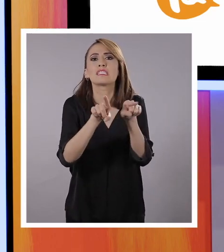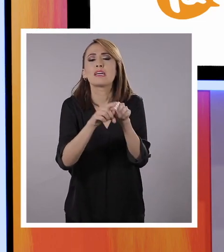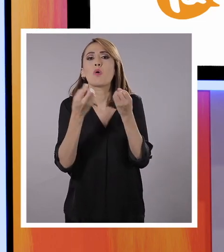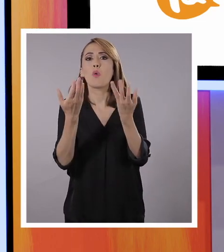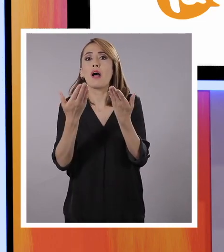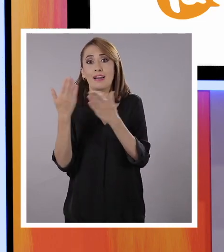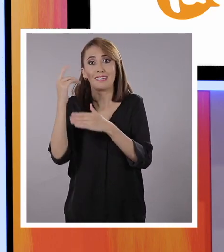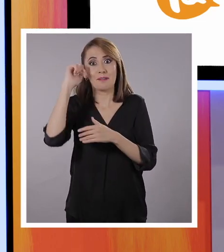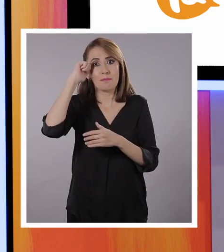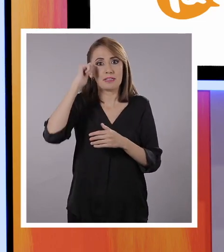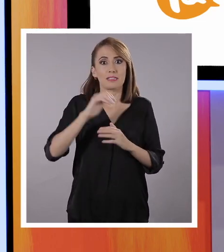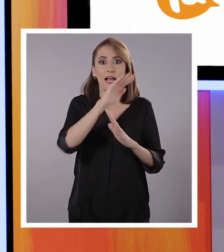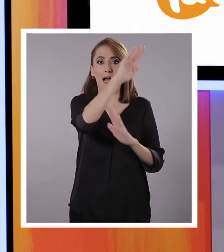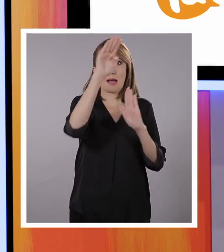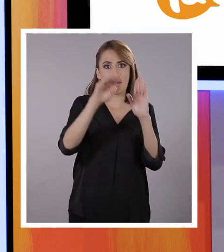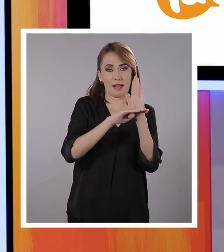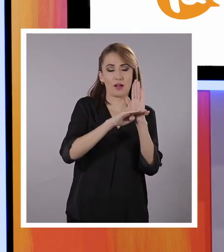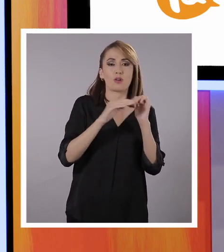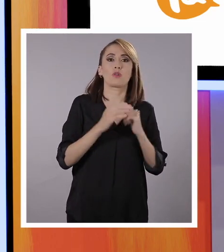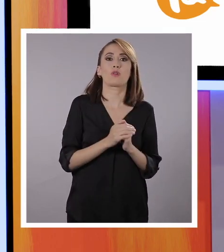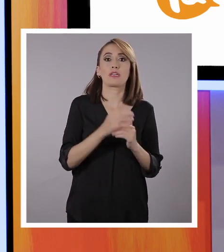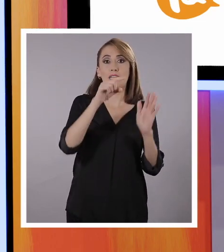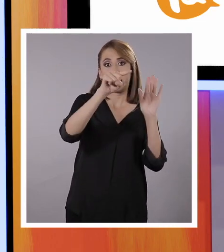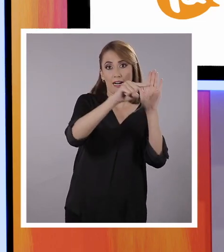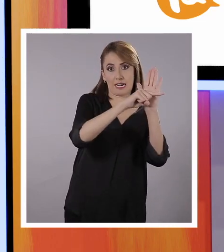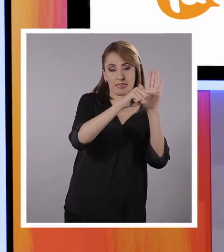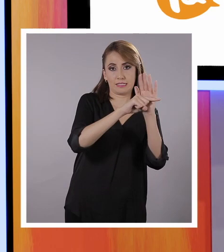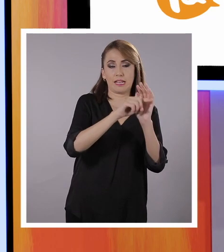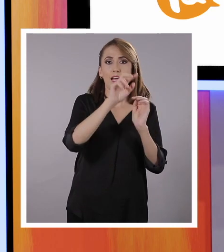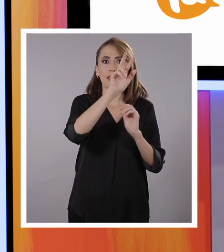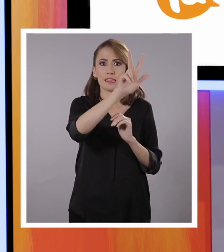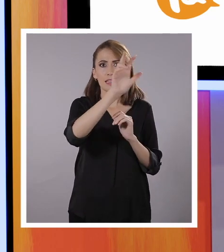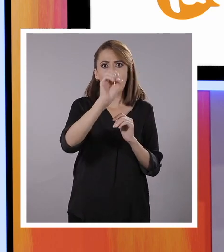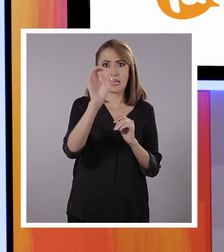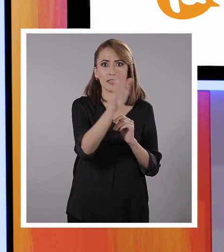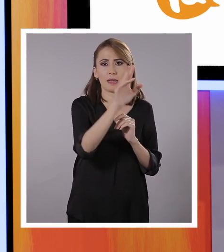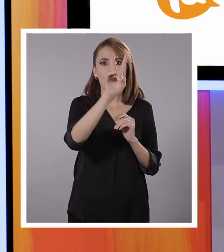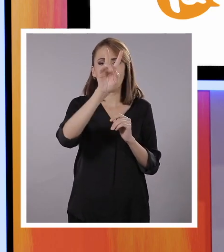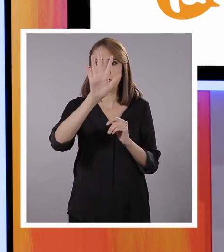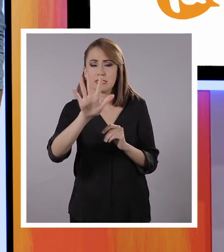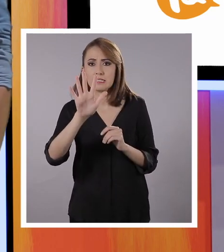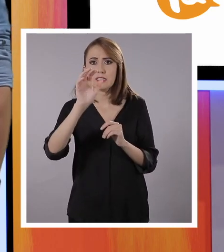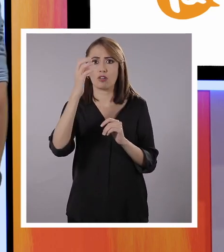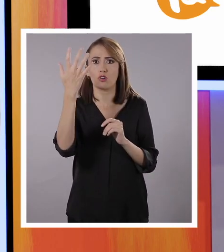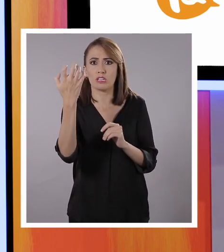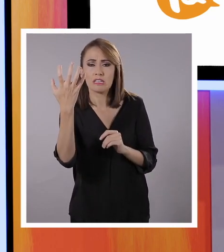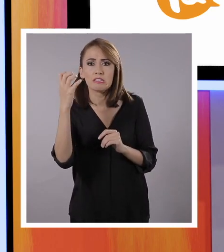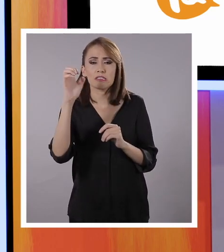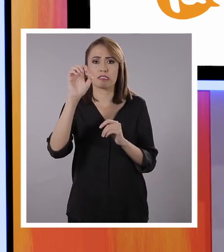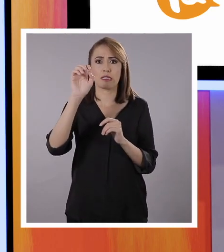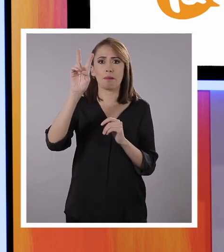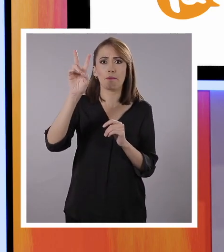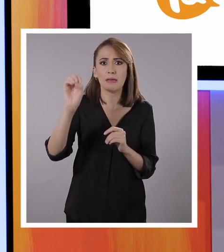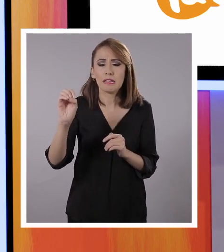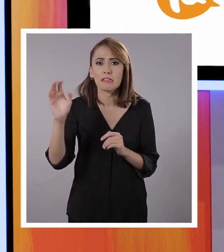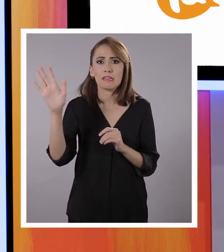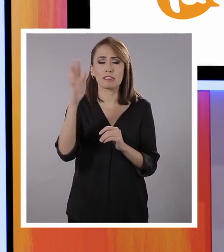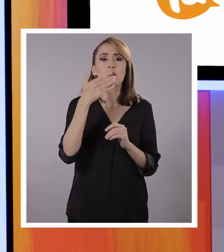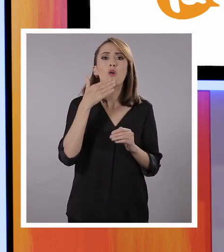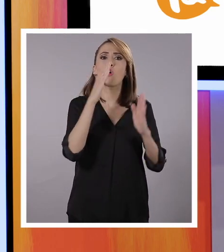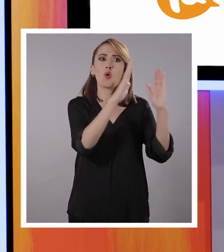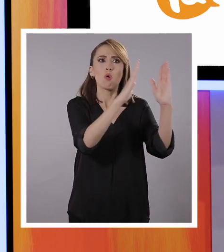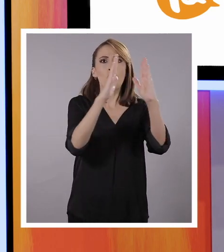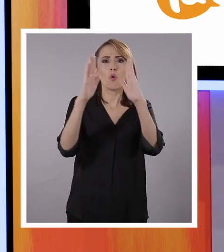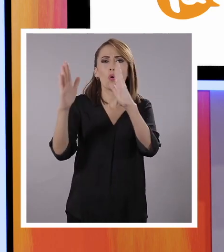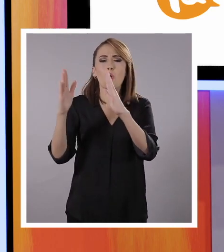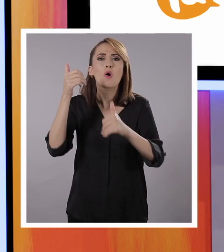restas. Analicemos este grupo de números. 30, 25, 20, 15, 10 y